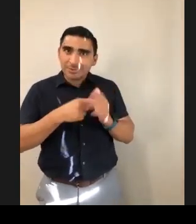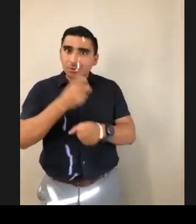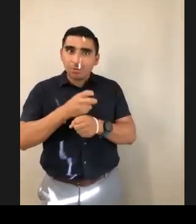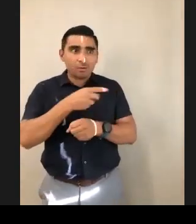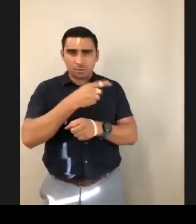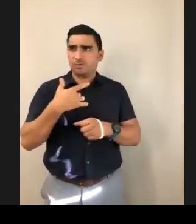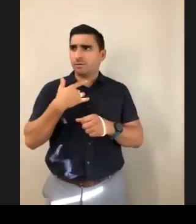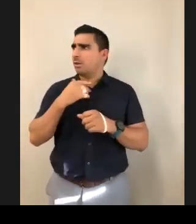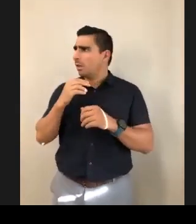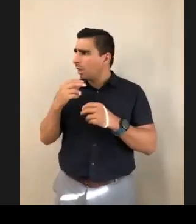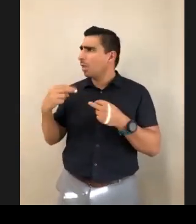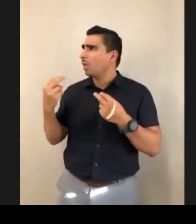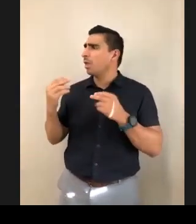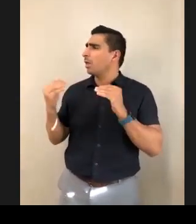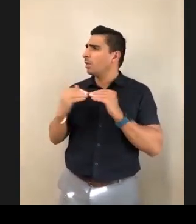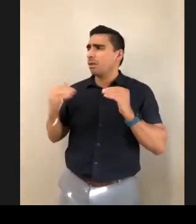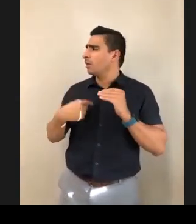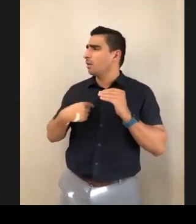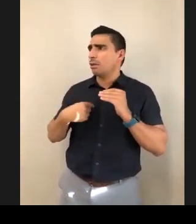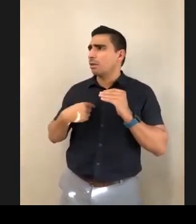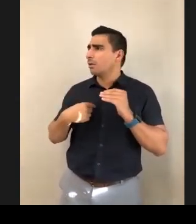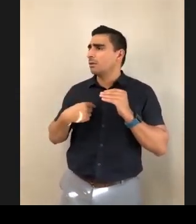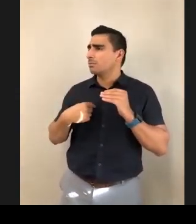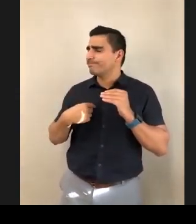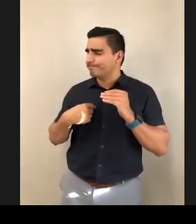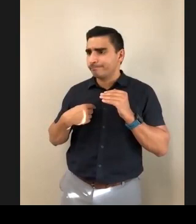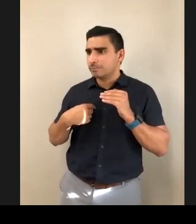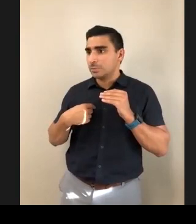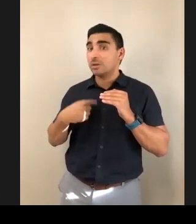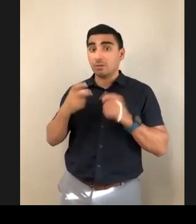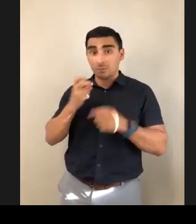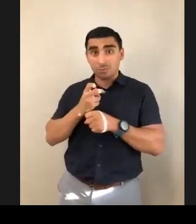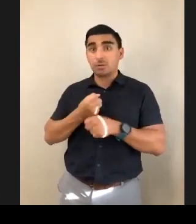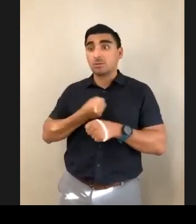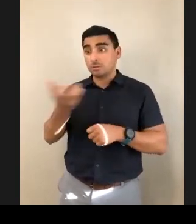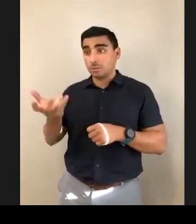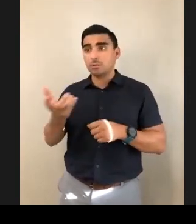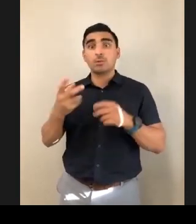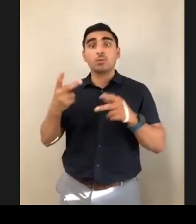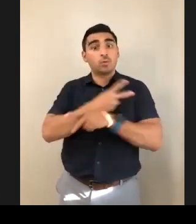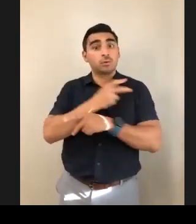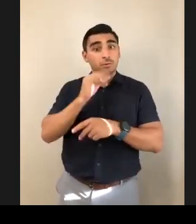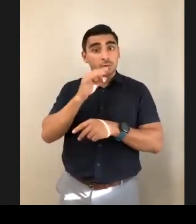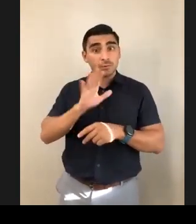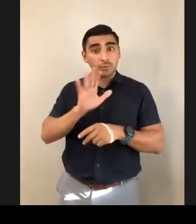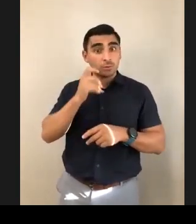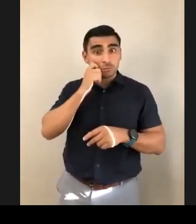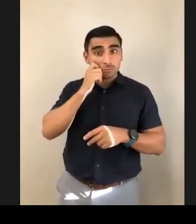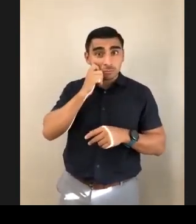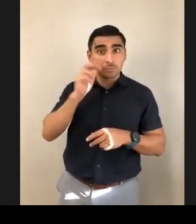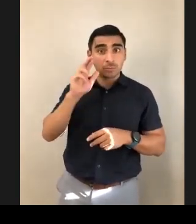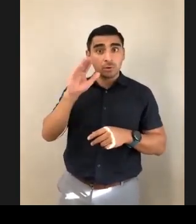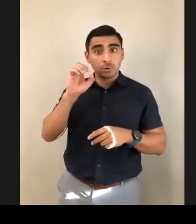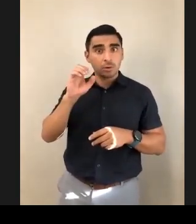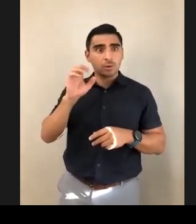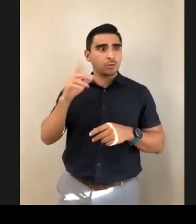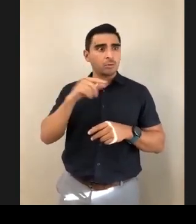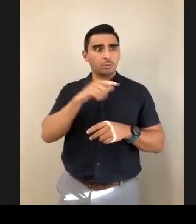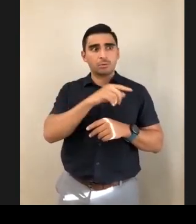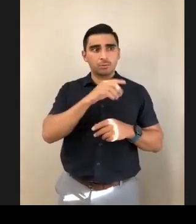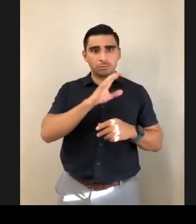hablar sobre incidentes donde tú te sientes injustamente tratado, sobre todo si tiene que ver